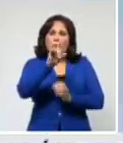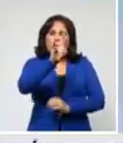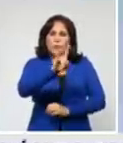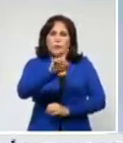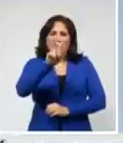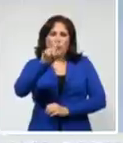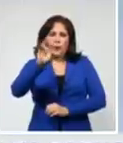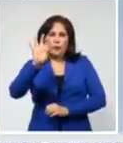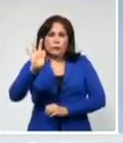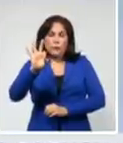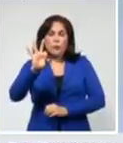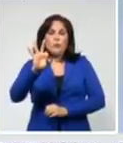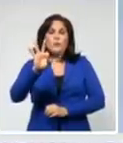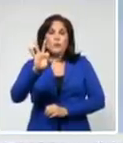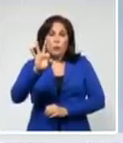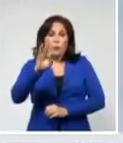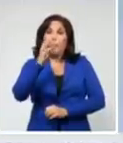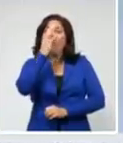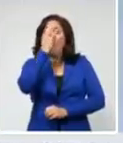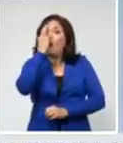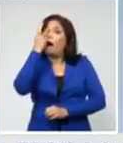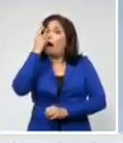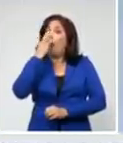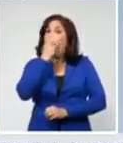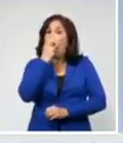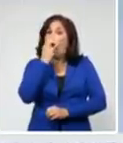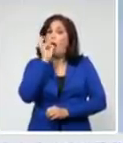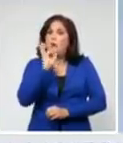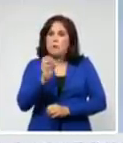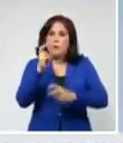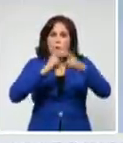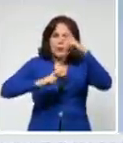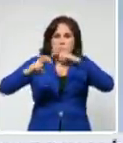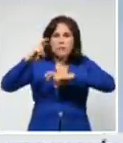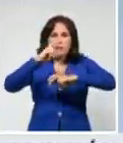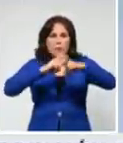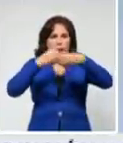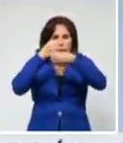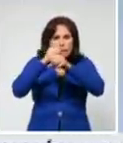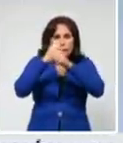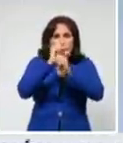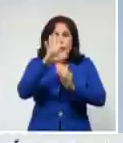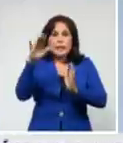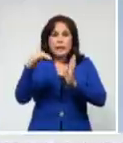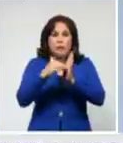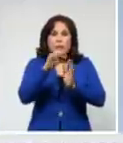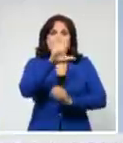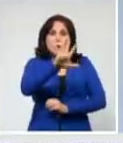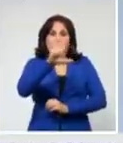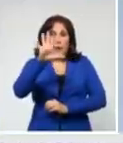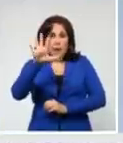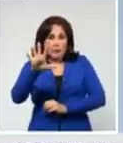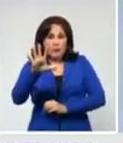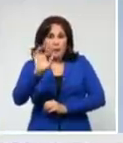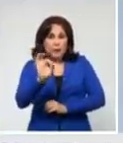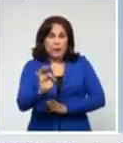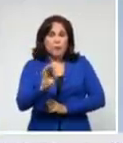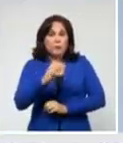531.928 muestras realizadas, muestras estudiadas y 5.055